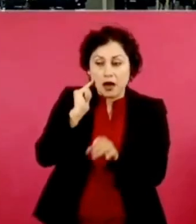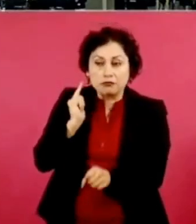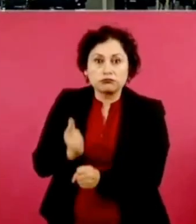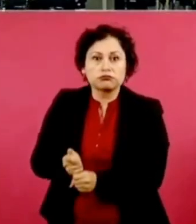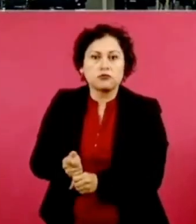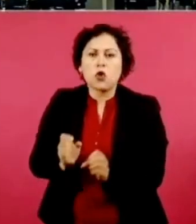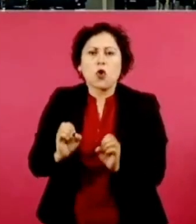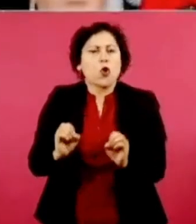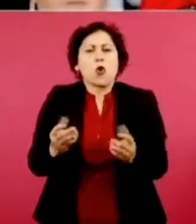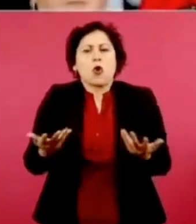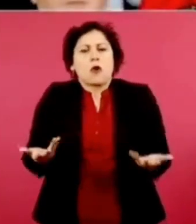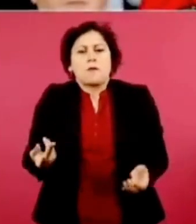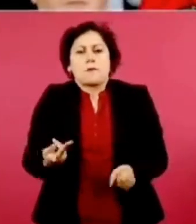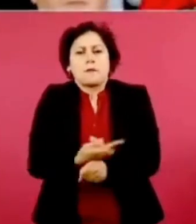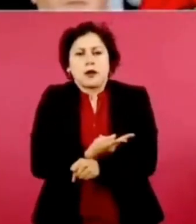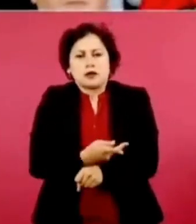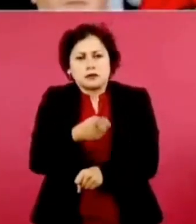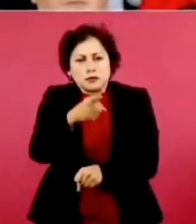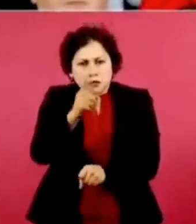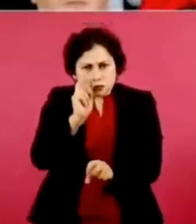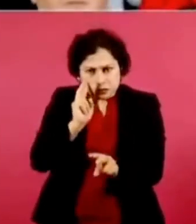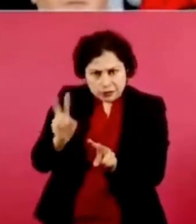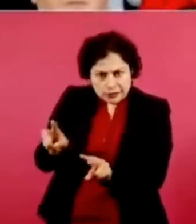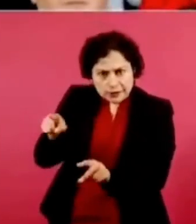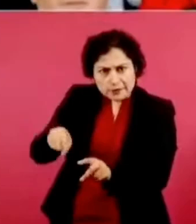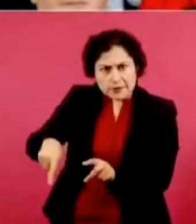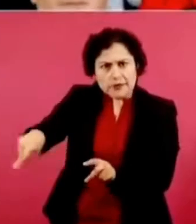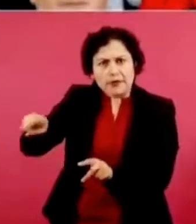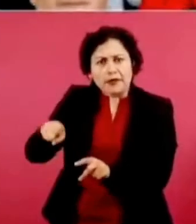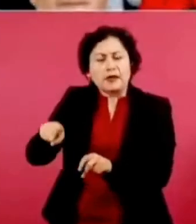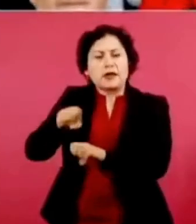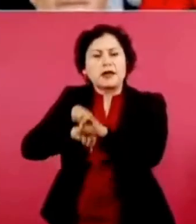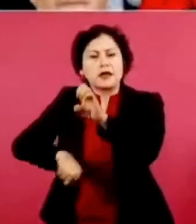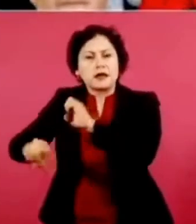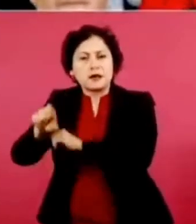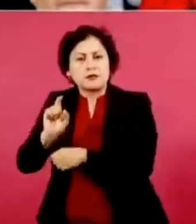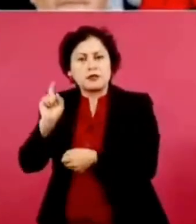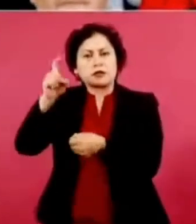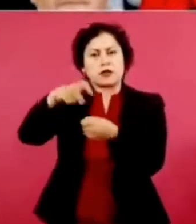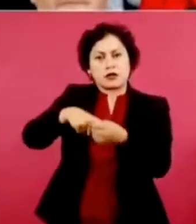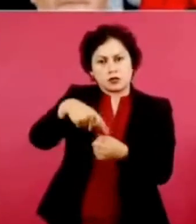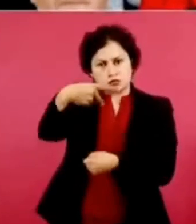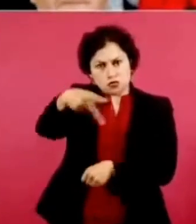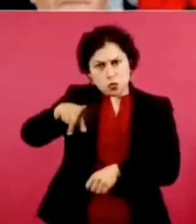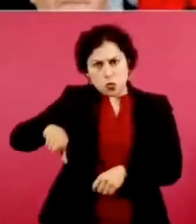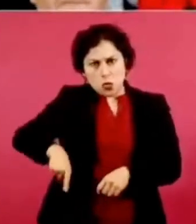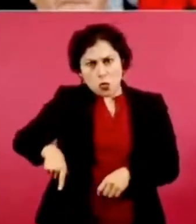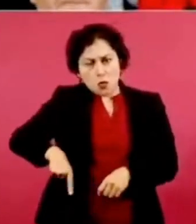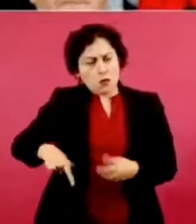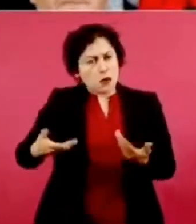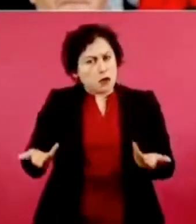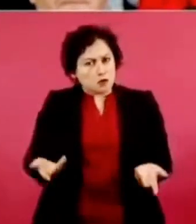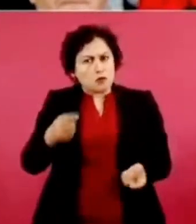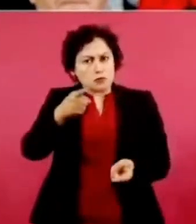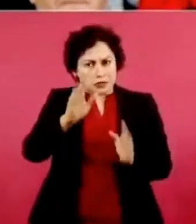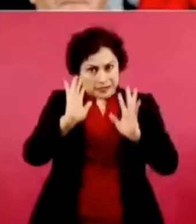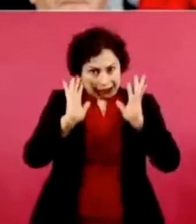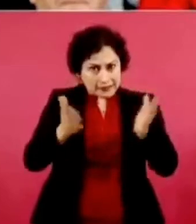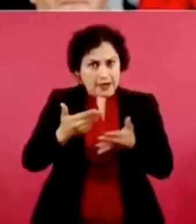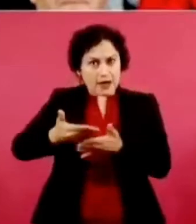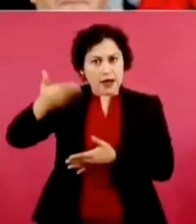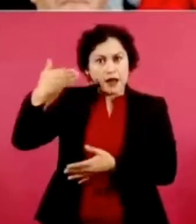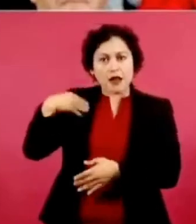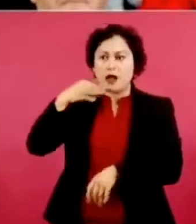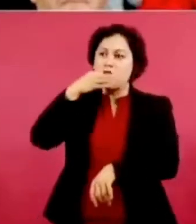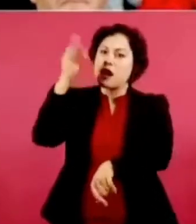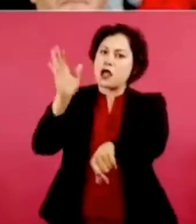este tipo de empresas sigan siendo proveedores de su gobierno si ya usted mismo dio instrucciones de que no se